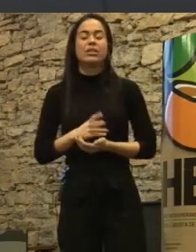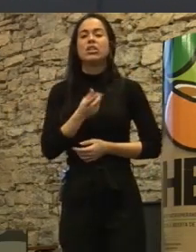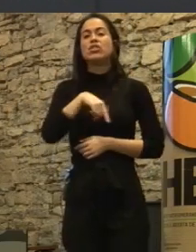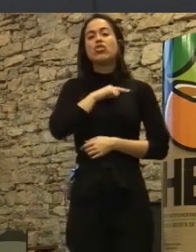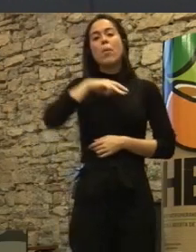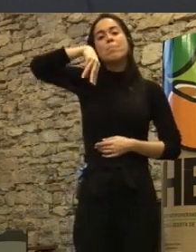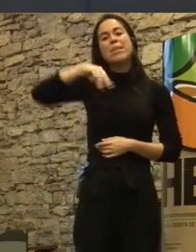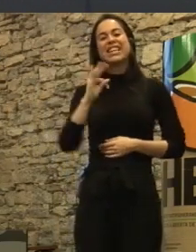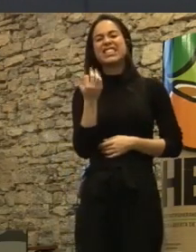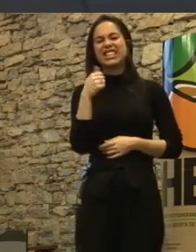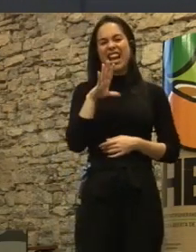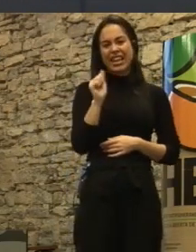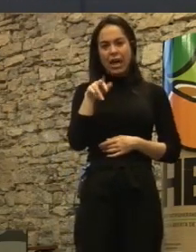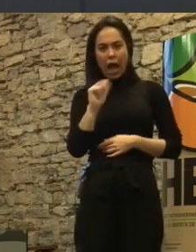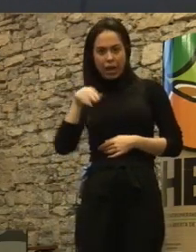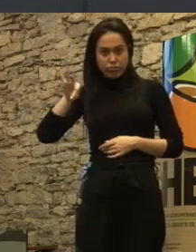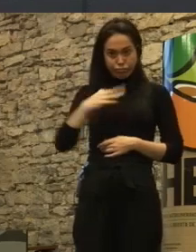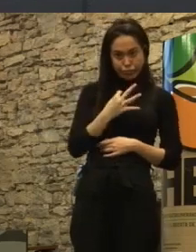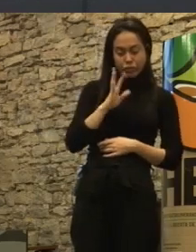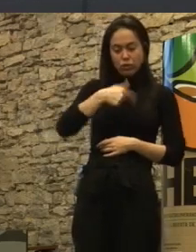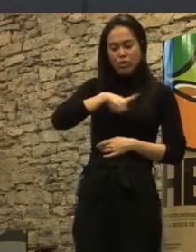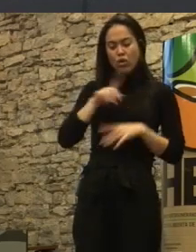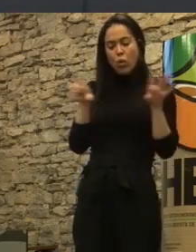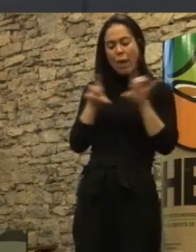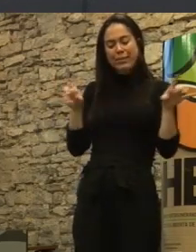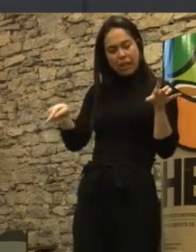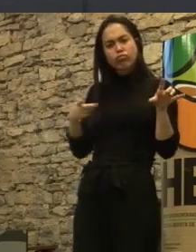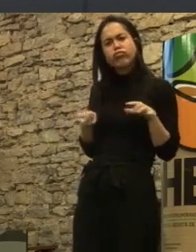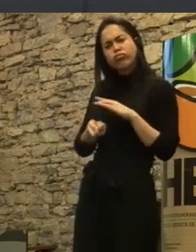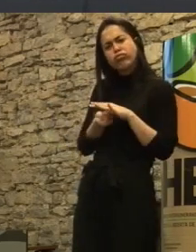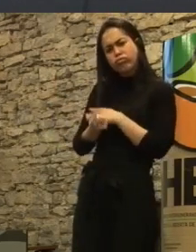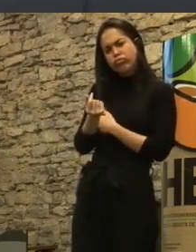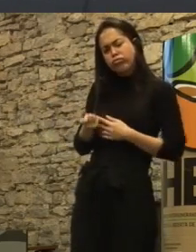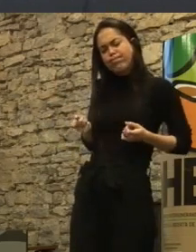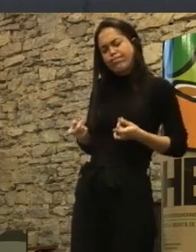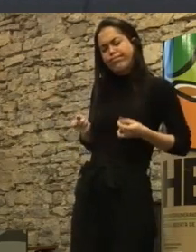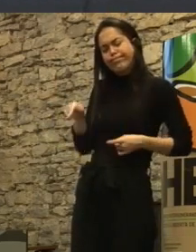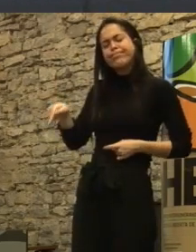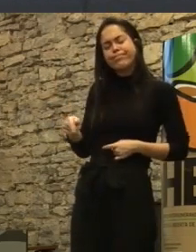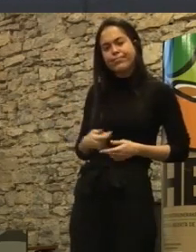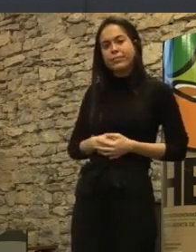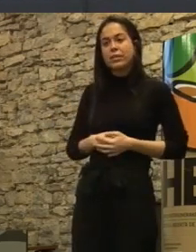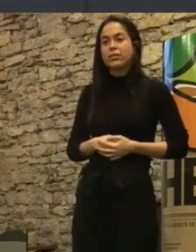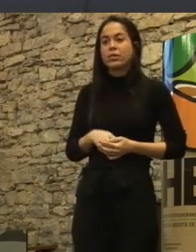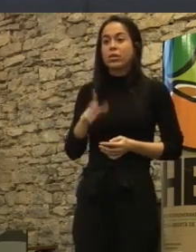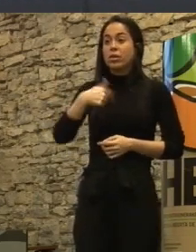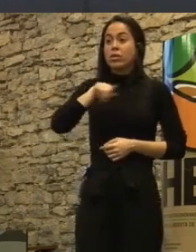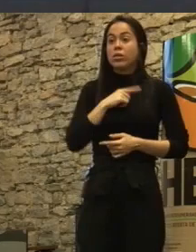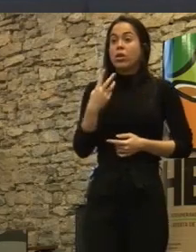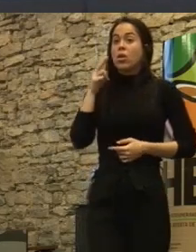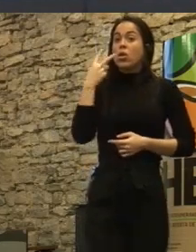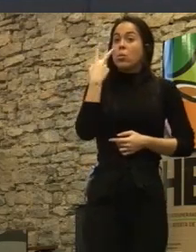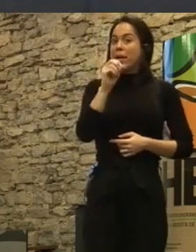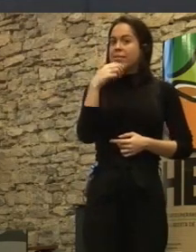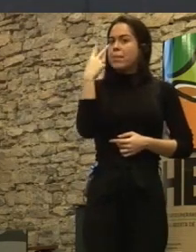a Mastercard, que es una de las compañías que invierten en esto, a reunir en un único clúster, digamos, 20 o